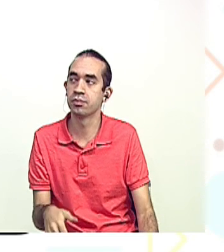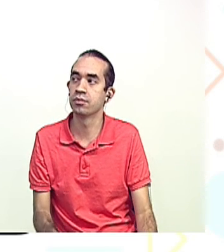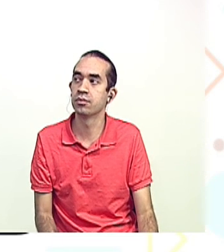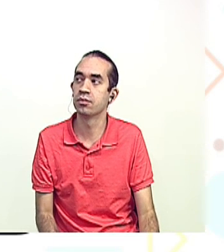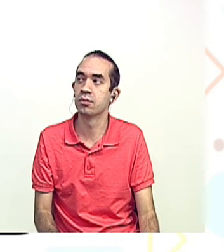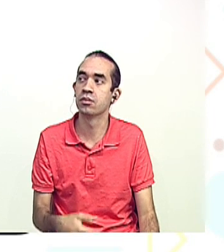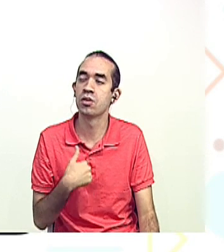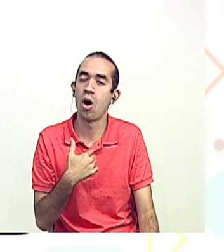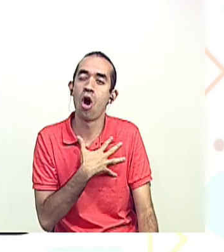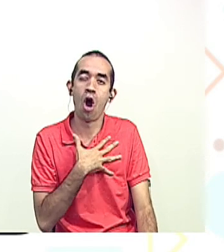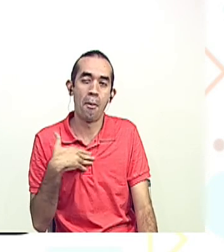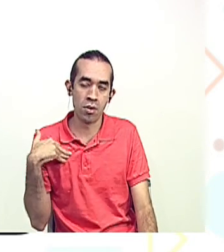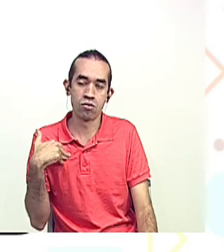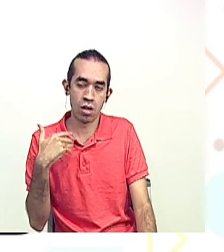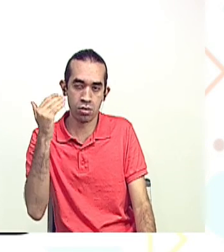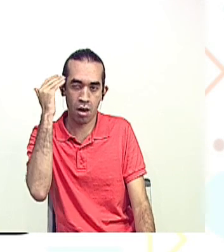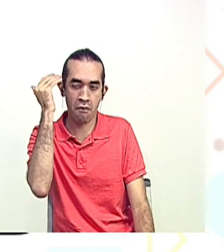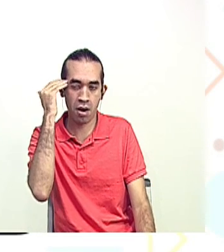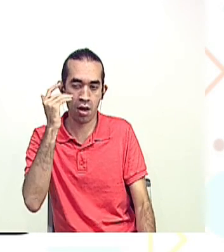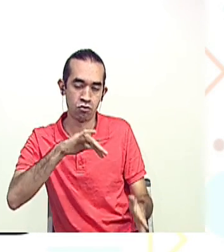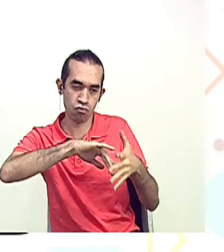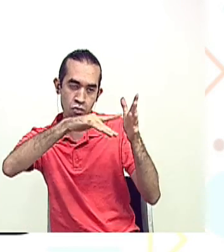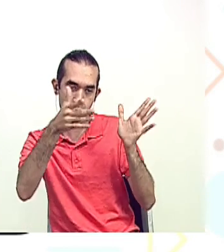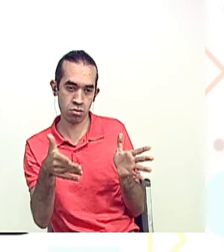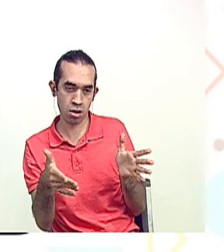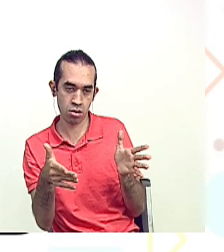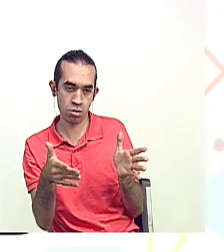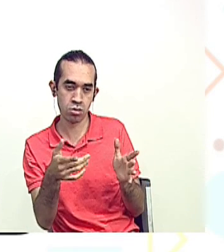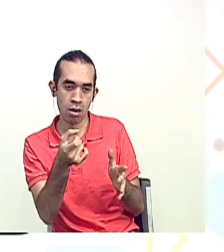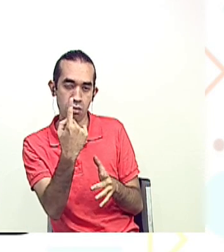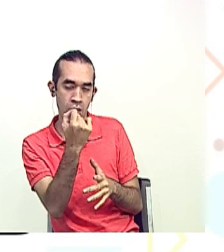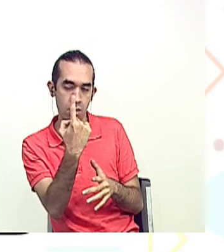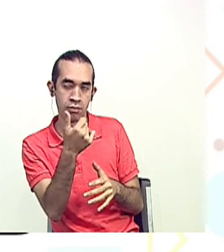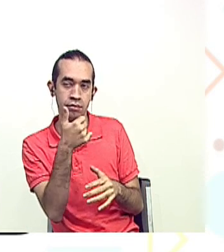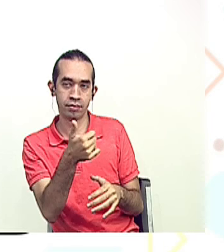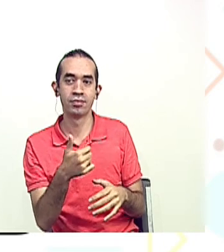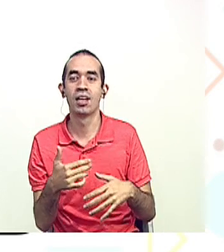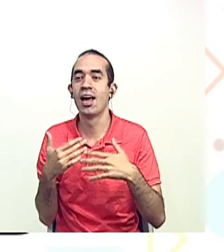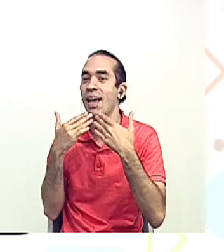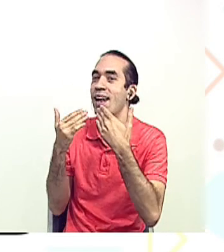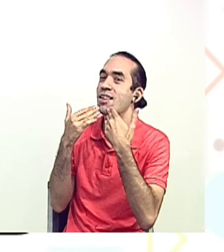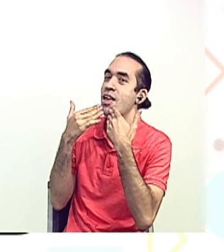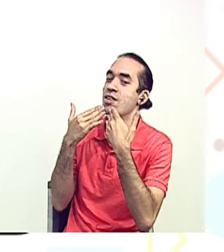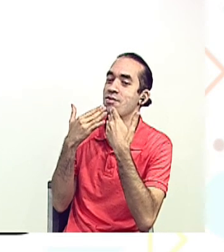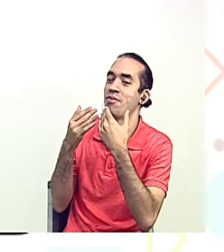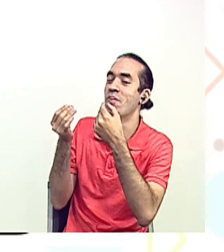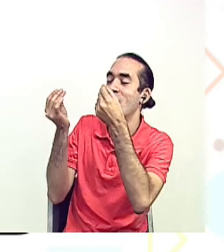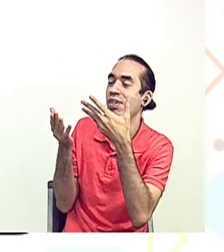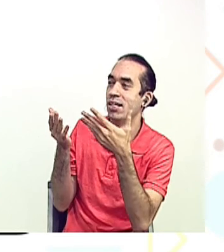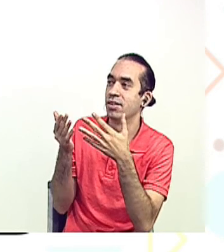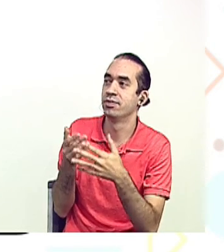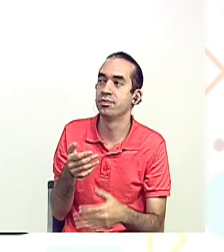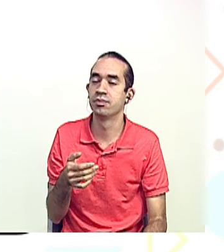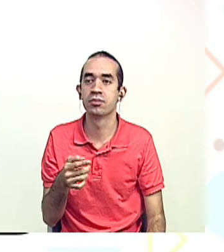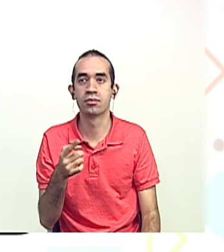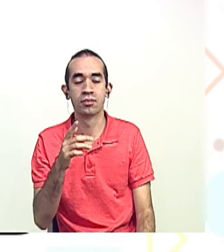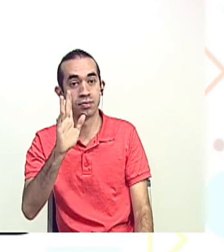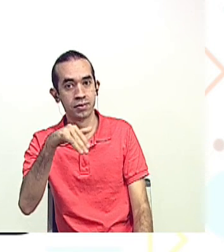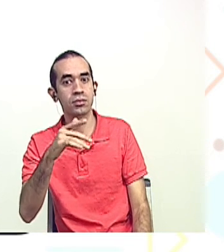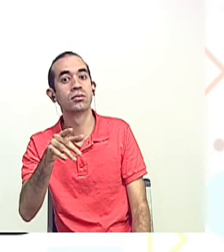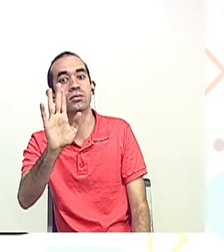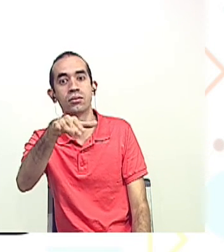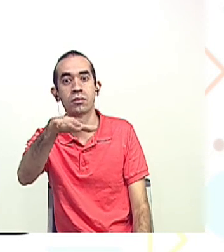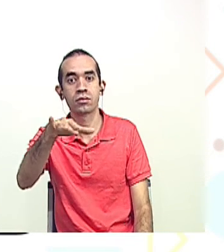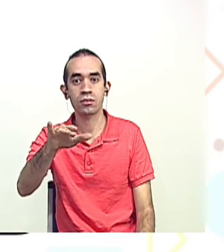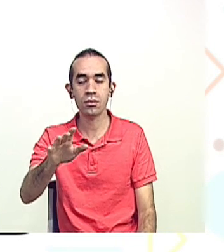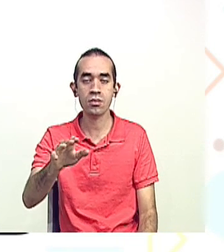porque me gusta mucho saber que mis estudiantes entienden. Muchísimas gracias, profe. Y vamos a invitarlos